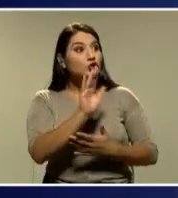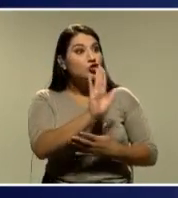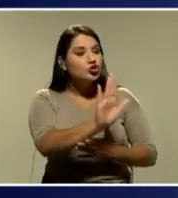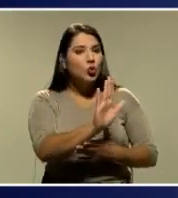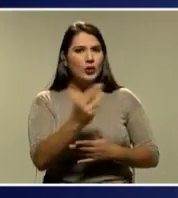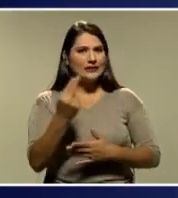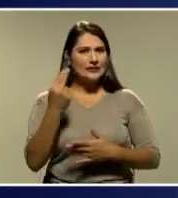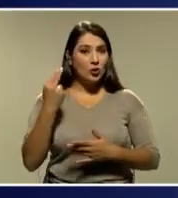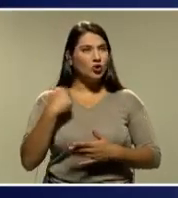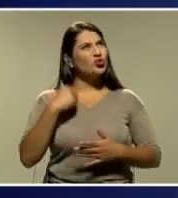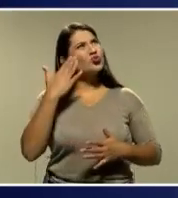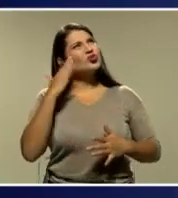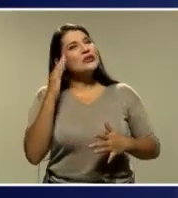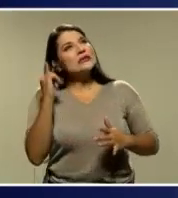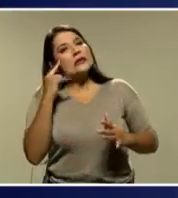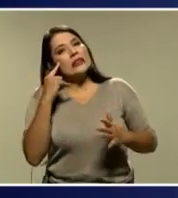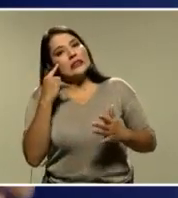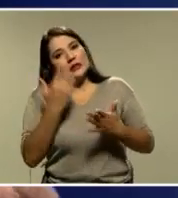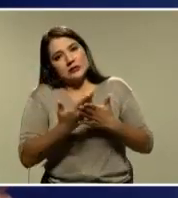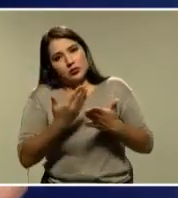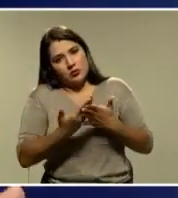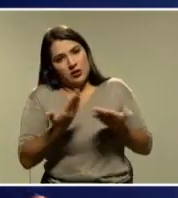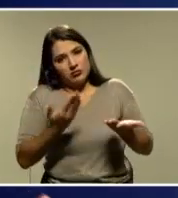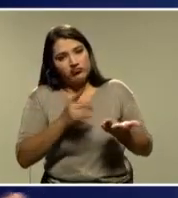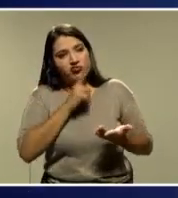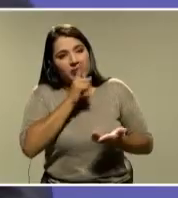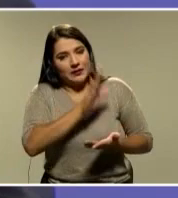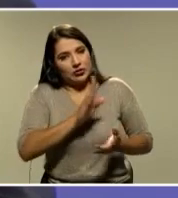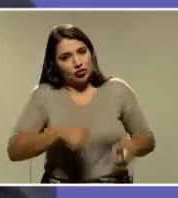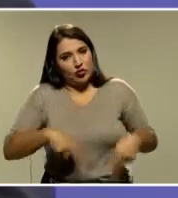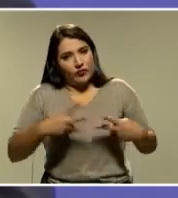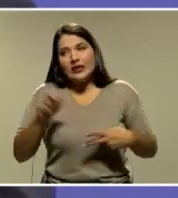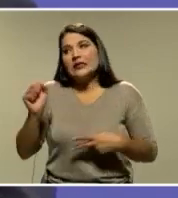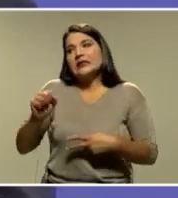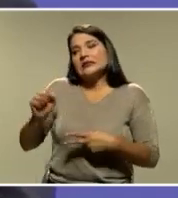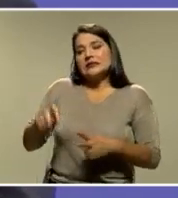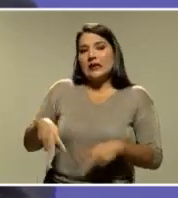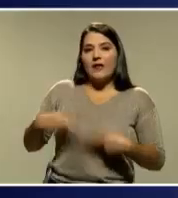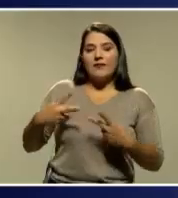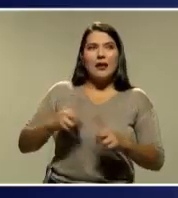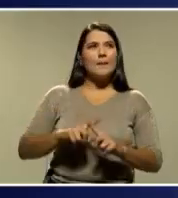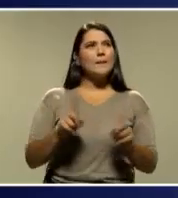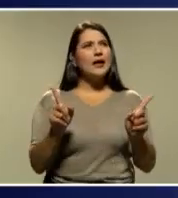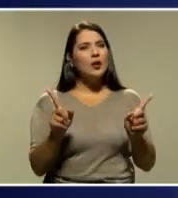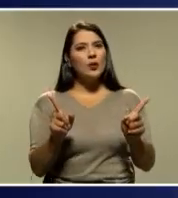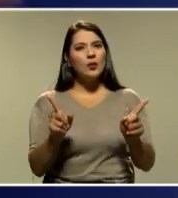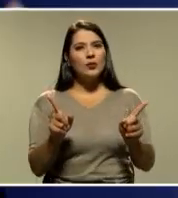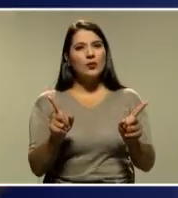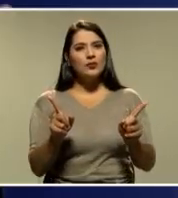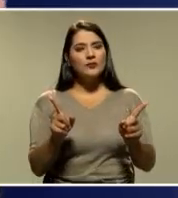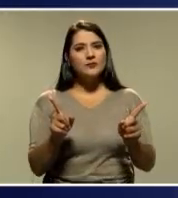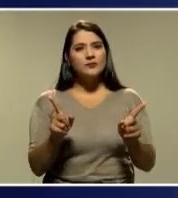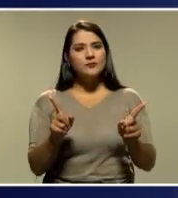suyo, no sé si testimonios, porque en realidad es su vida. Es la vida, es la vida. Es su vida, pero